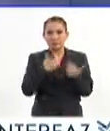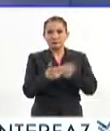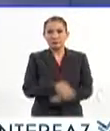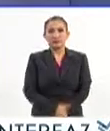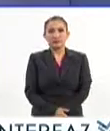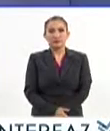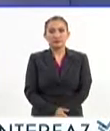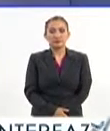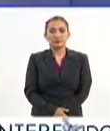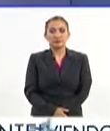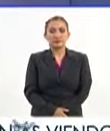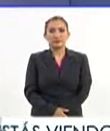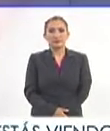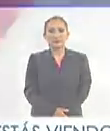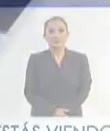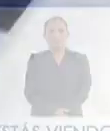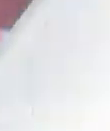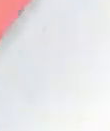regresamos.